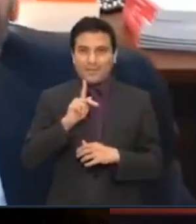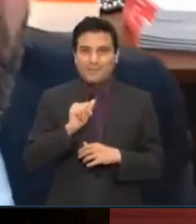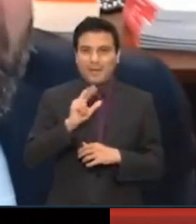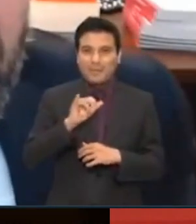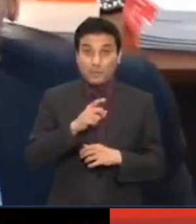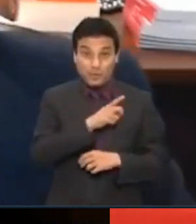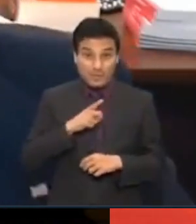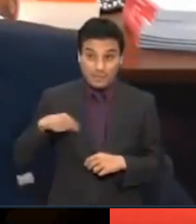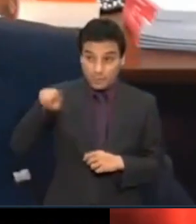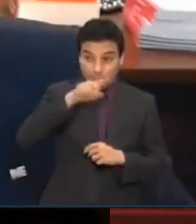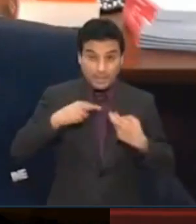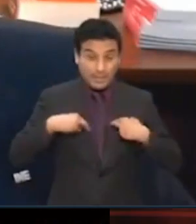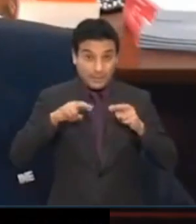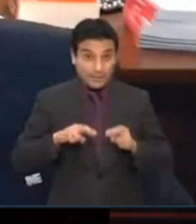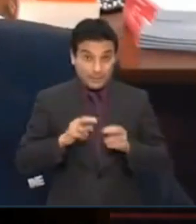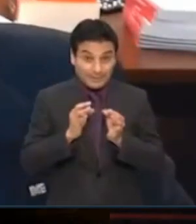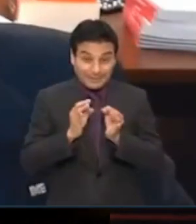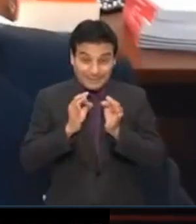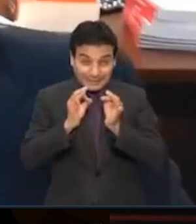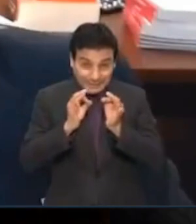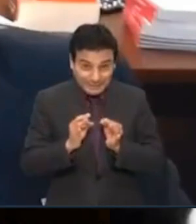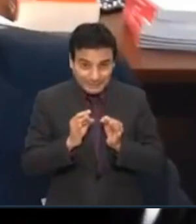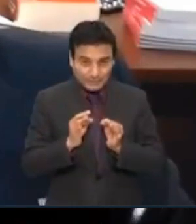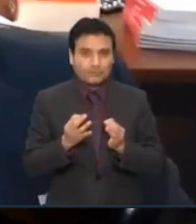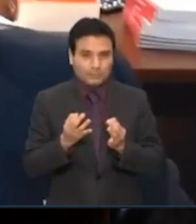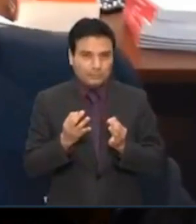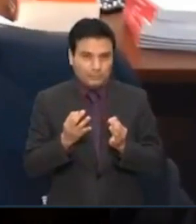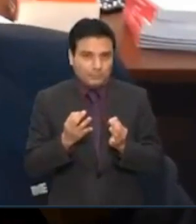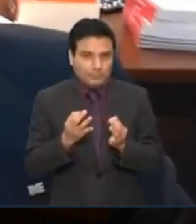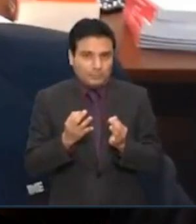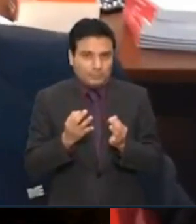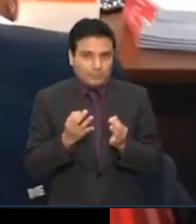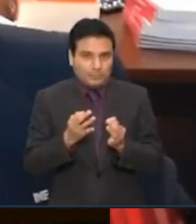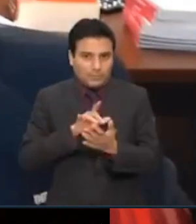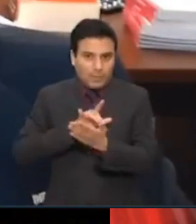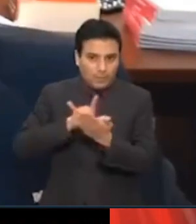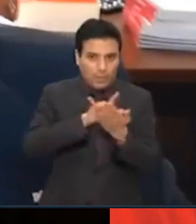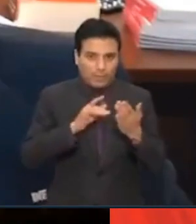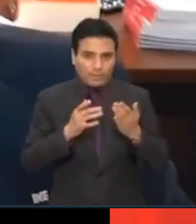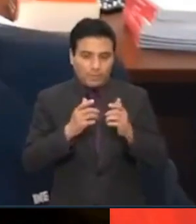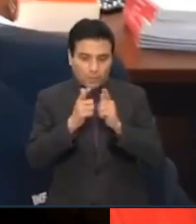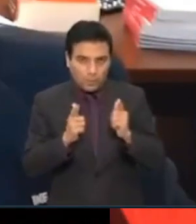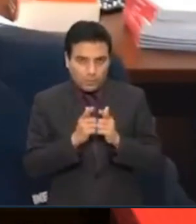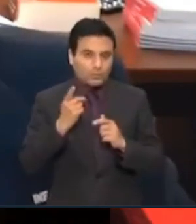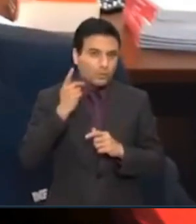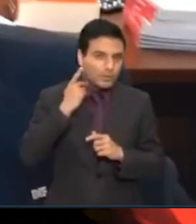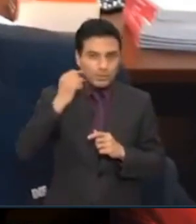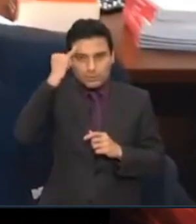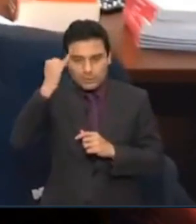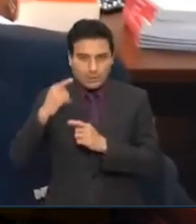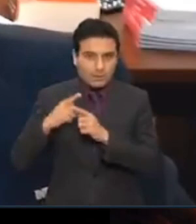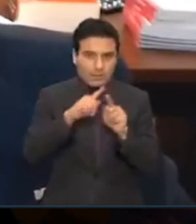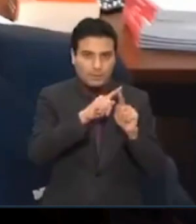que efectivamente representen, en el sentido que reflejen, las diversas posturas políticas existentes entre los ciudadanos